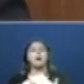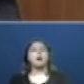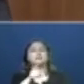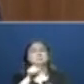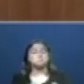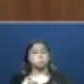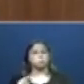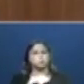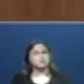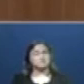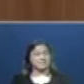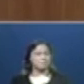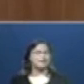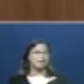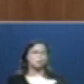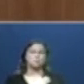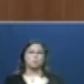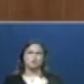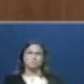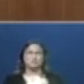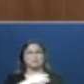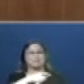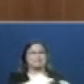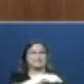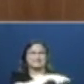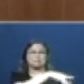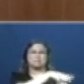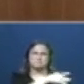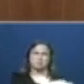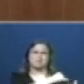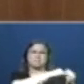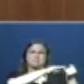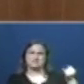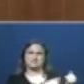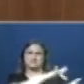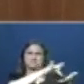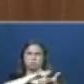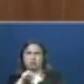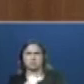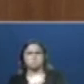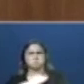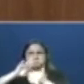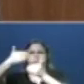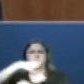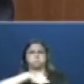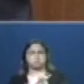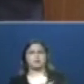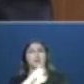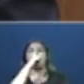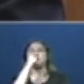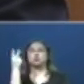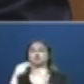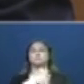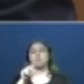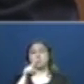sus mercados naturales también pasan por dificultades económicas en el año 2012 Castilla y león alcanzó